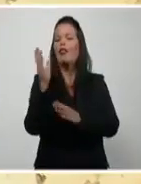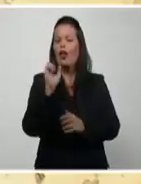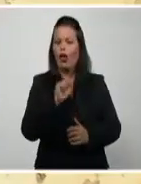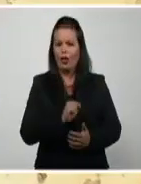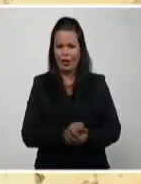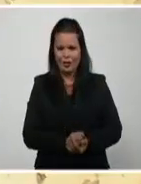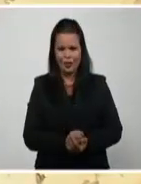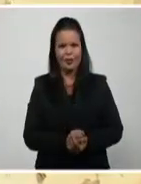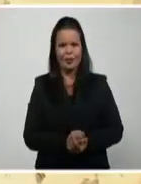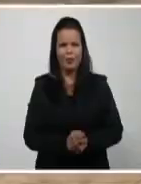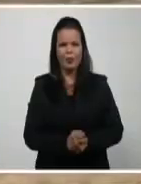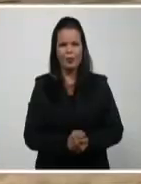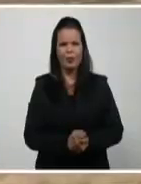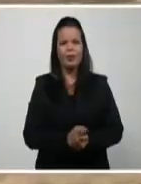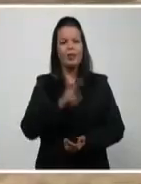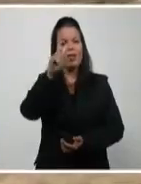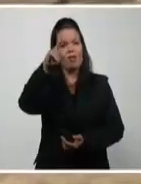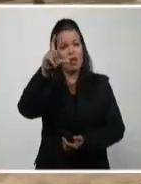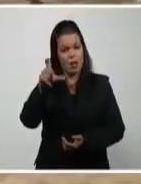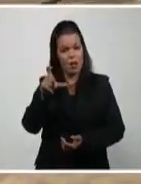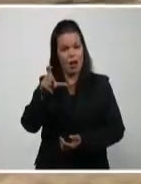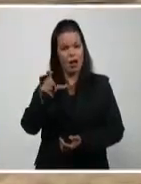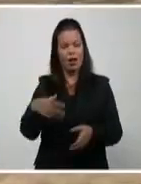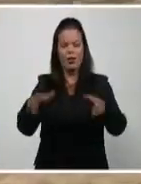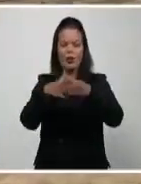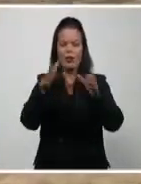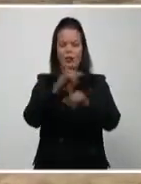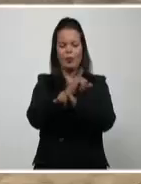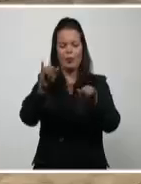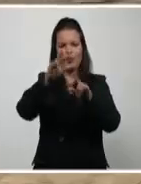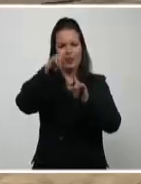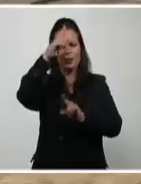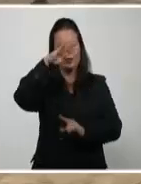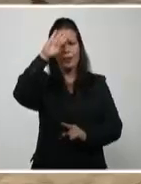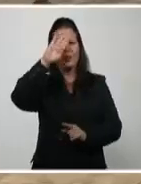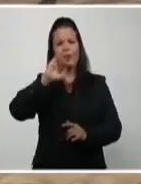Clara, Hilda Cárdenas Colledo, Sistema Informativo de la Televisión Cubana.